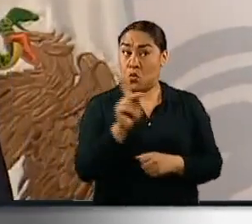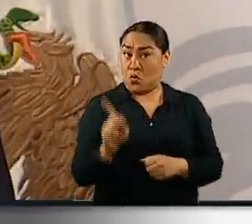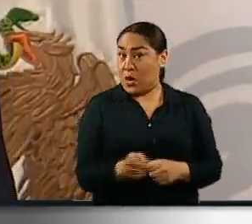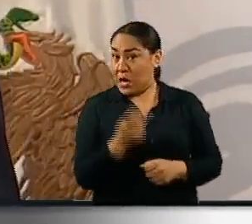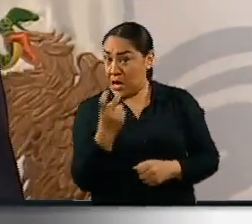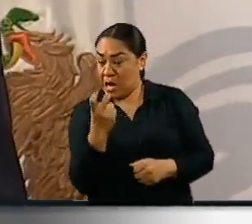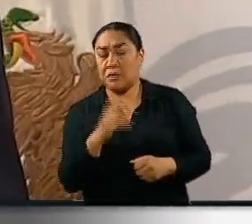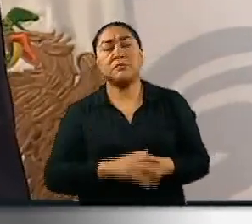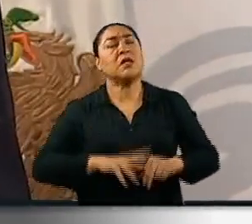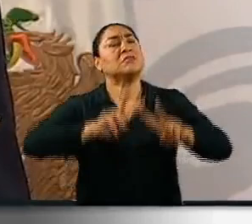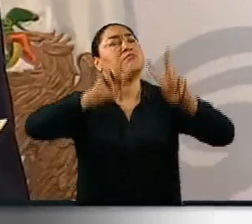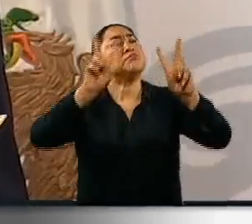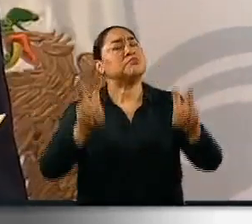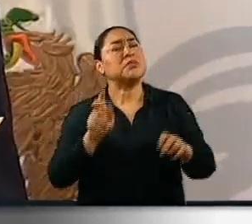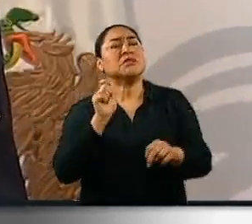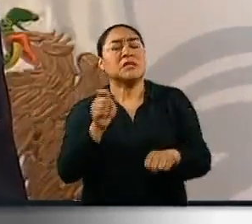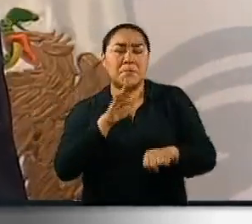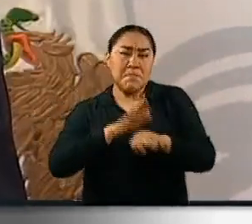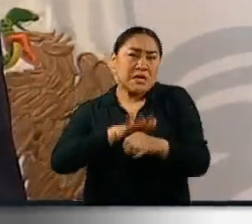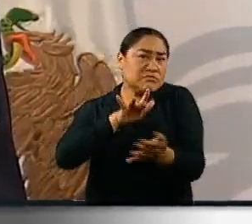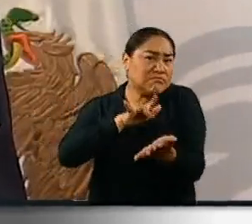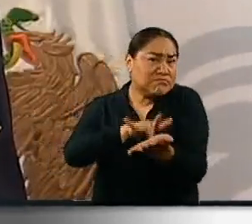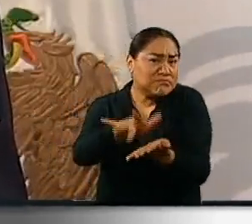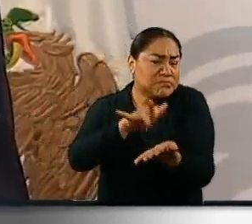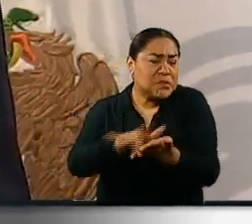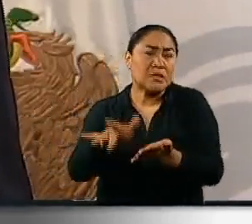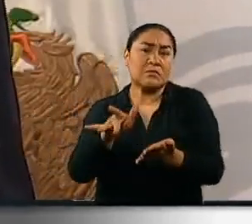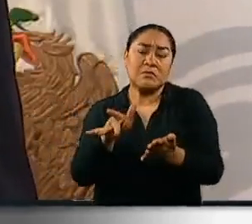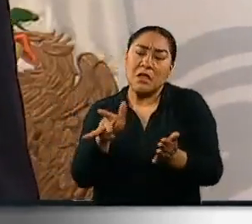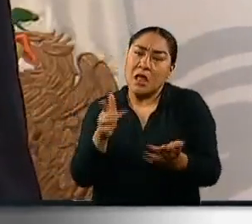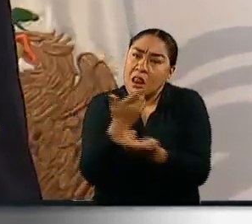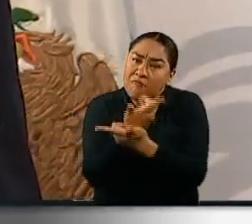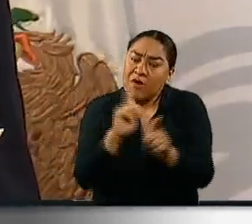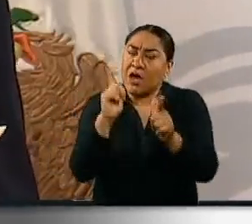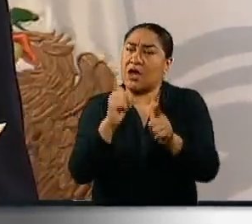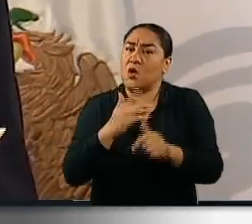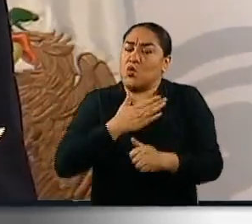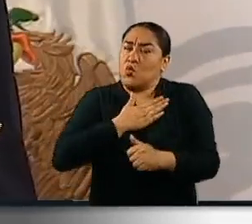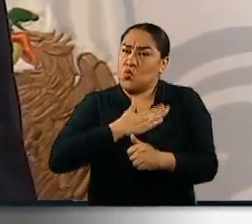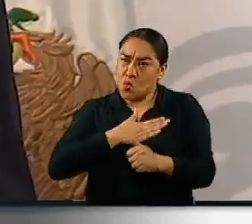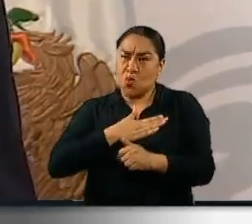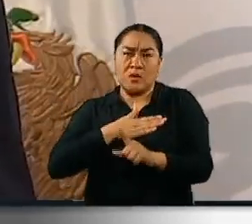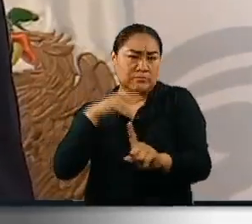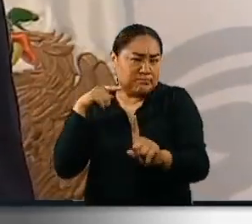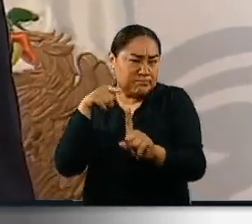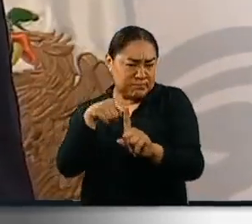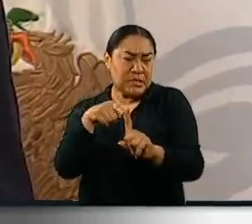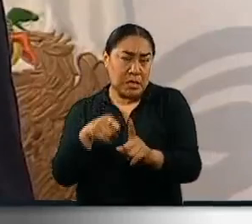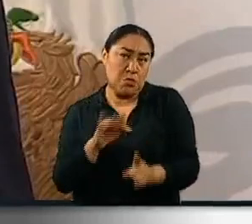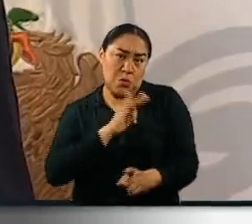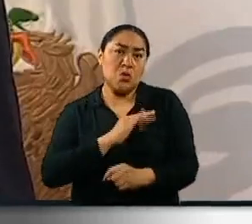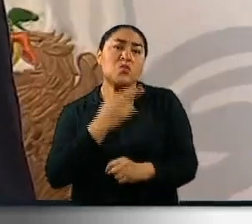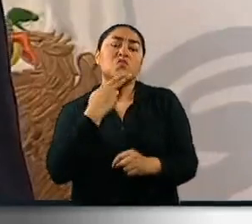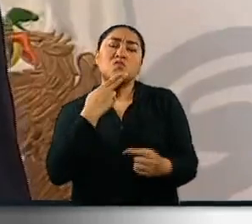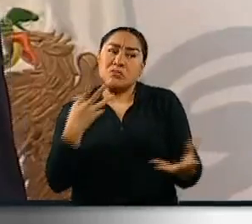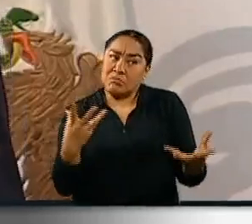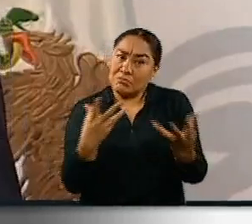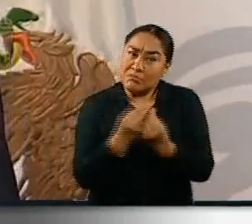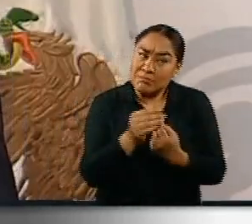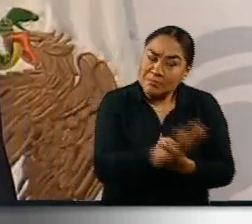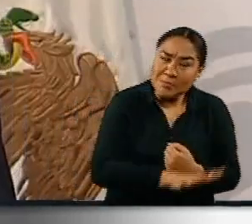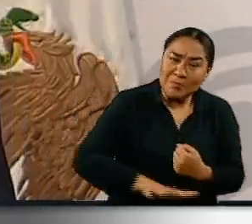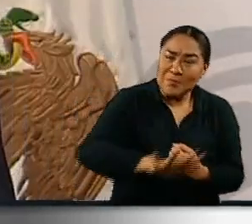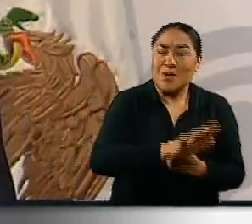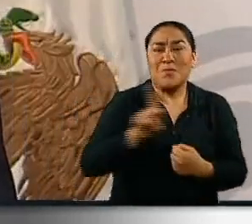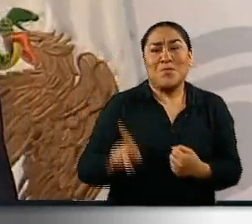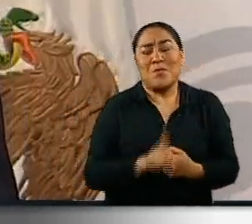Hablaremos de fortalecimiento a la democracia directa y cómo pueden y deben vincularse los ciudadanos para